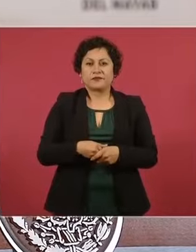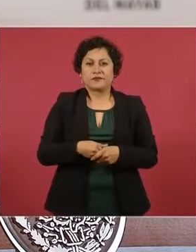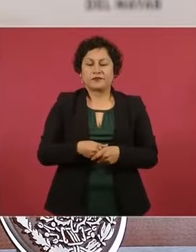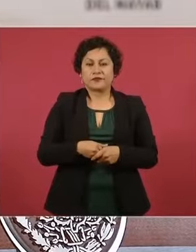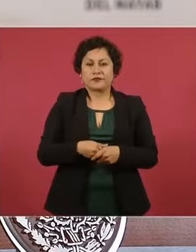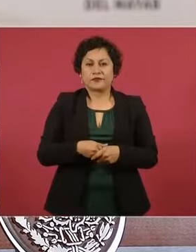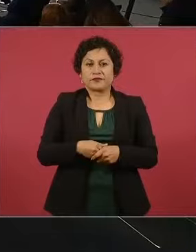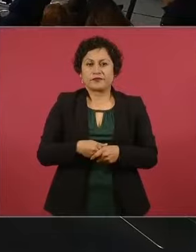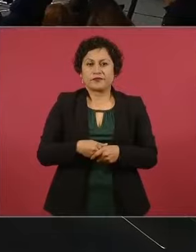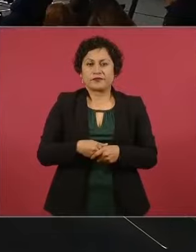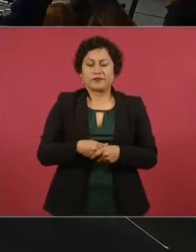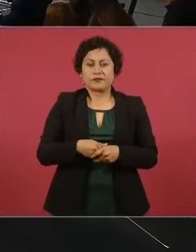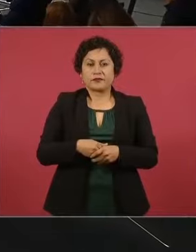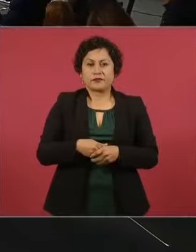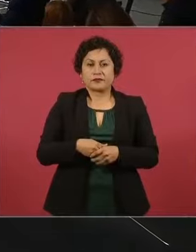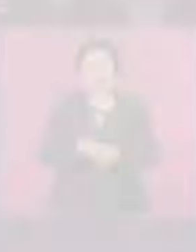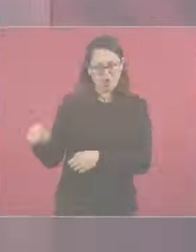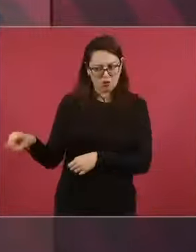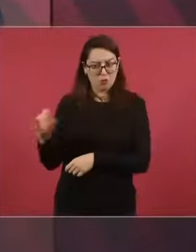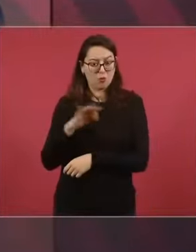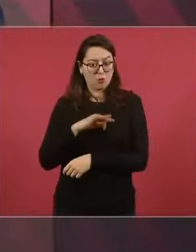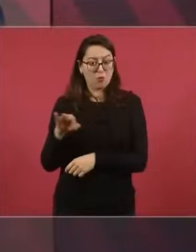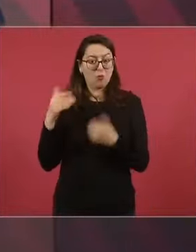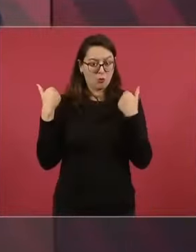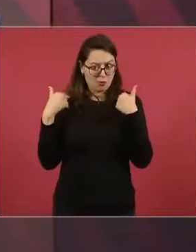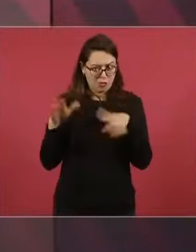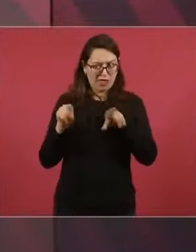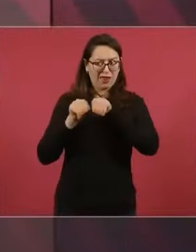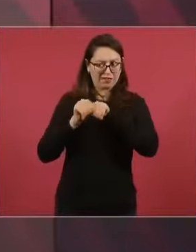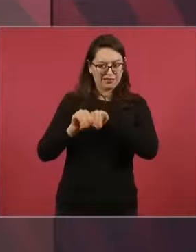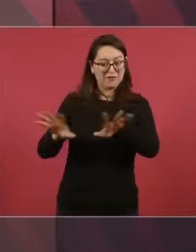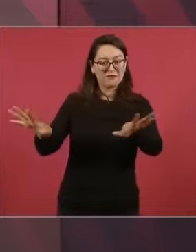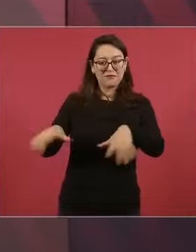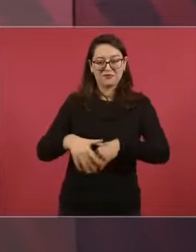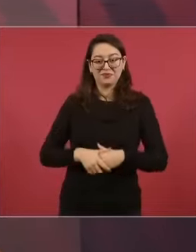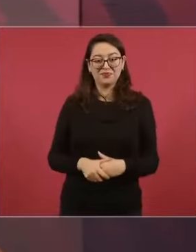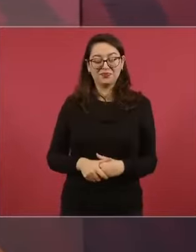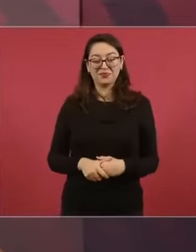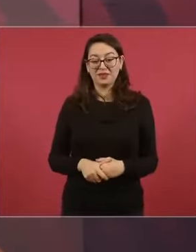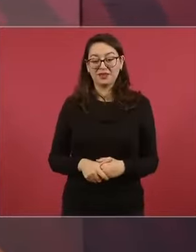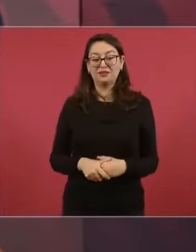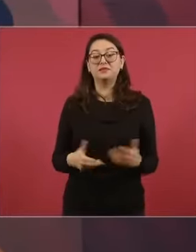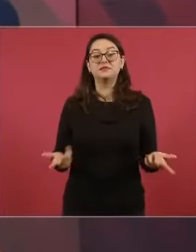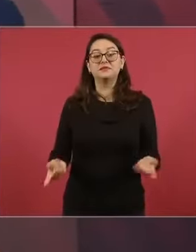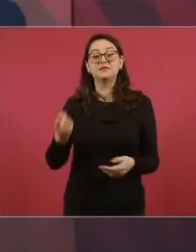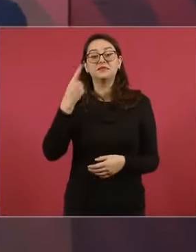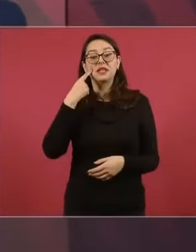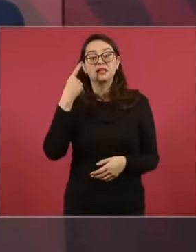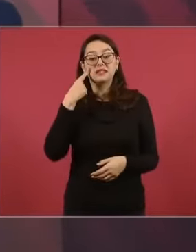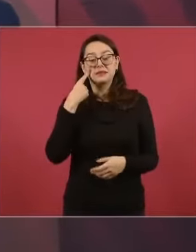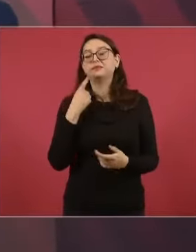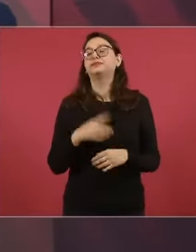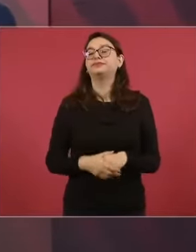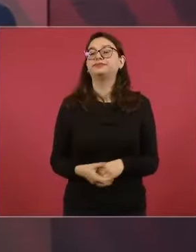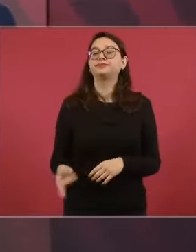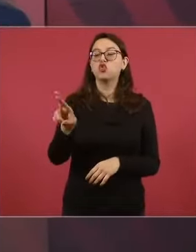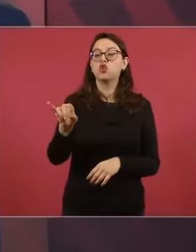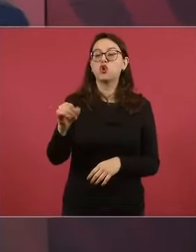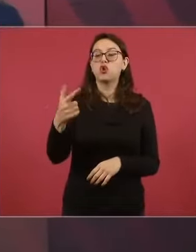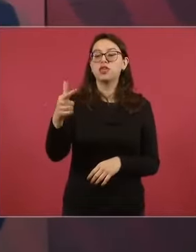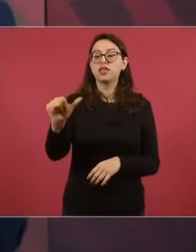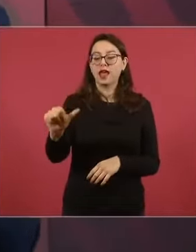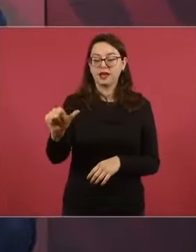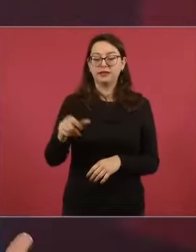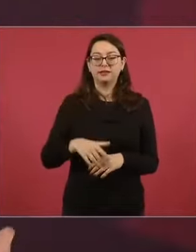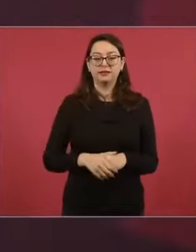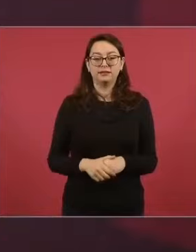López Obrador criticándome porque le di un beso a un